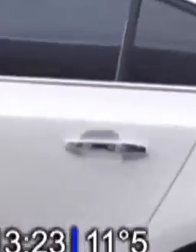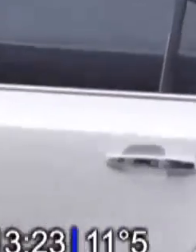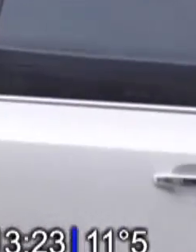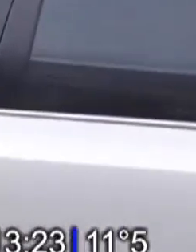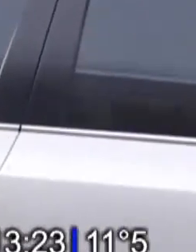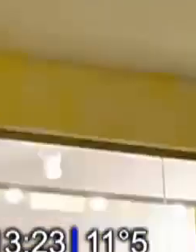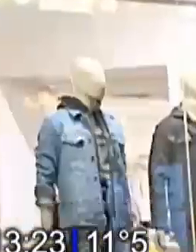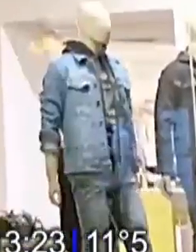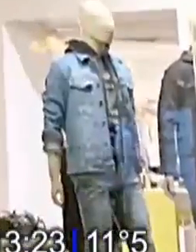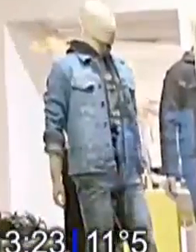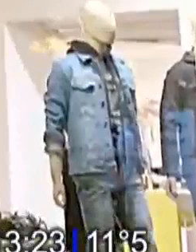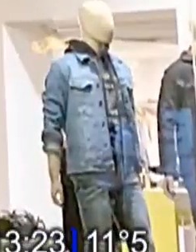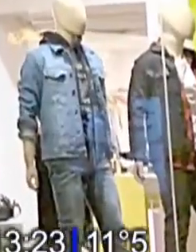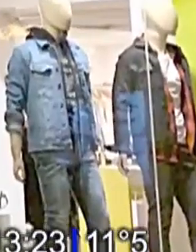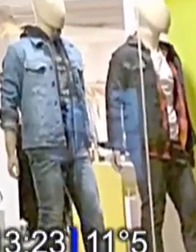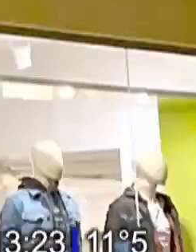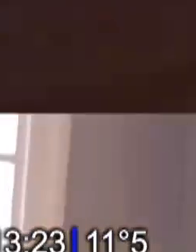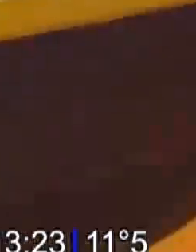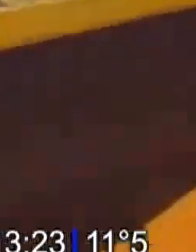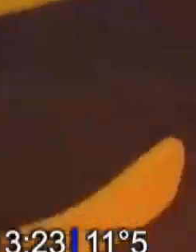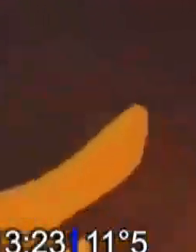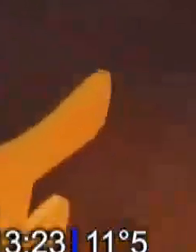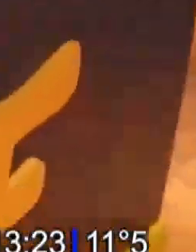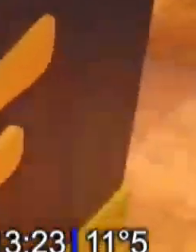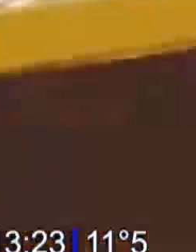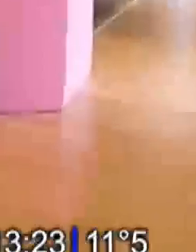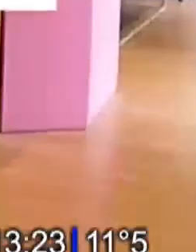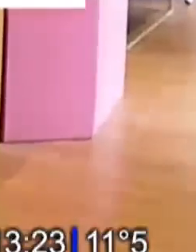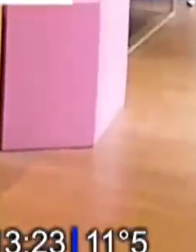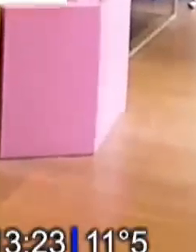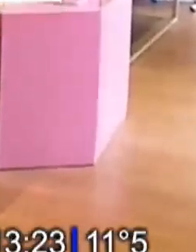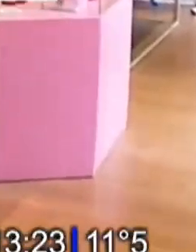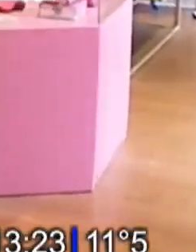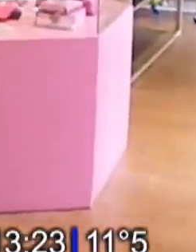San Luis. Junín 69, Villa Mercedes.